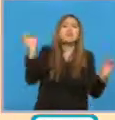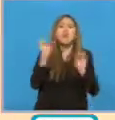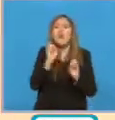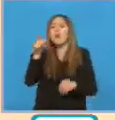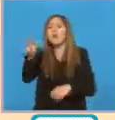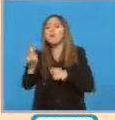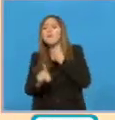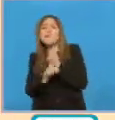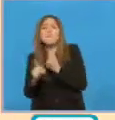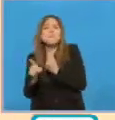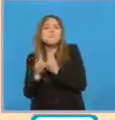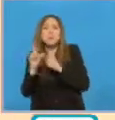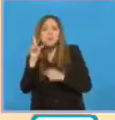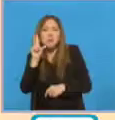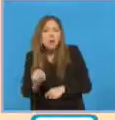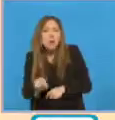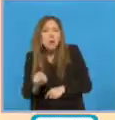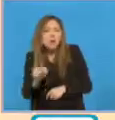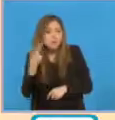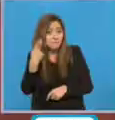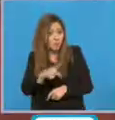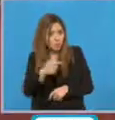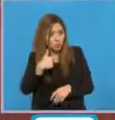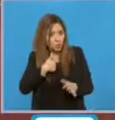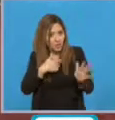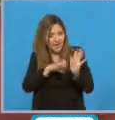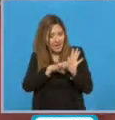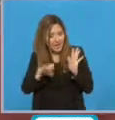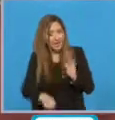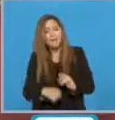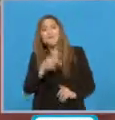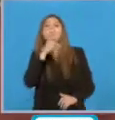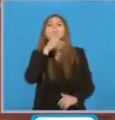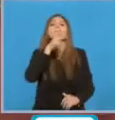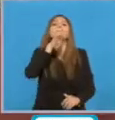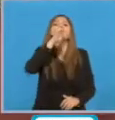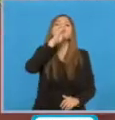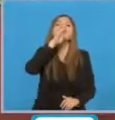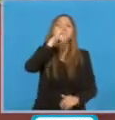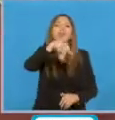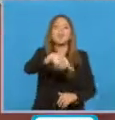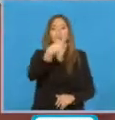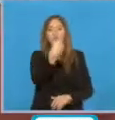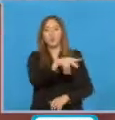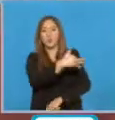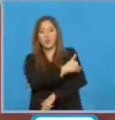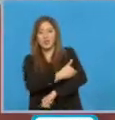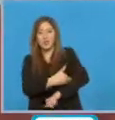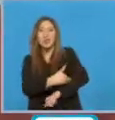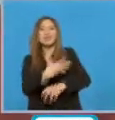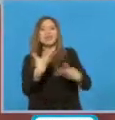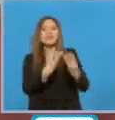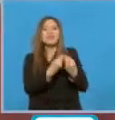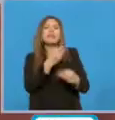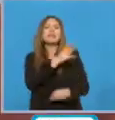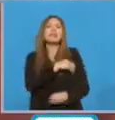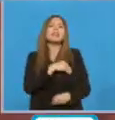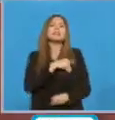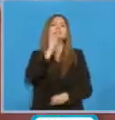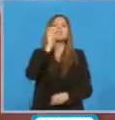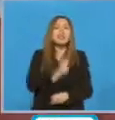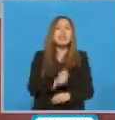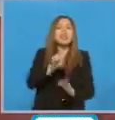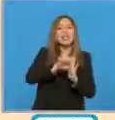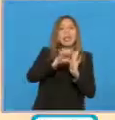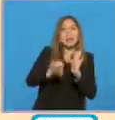Bueno, yo utilizo este ejemplo con los padres de familia y sus hijos. Lo que pasa es que el enamoramiento, tú bien decías, que se habla de